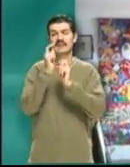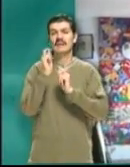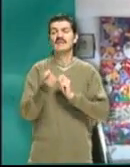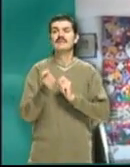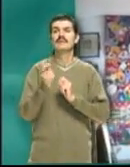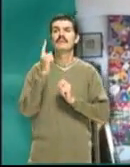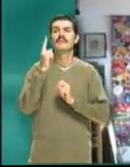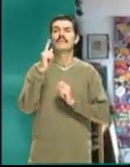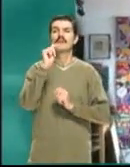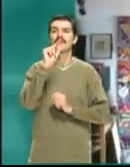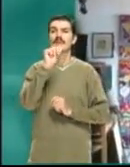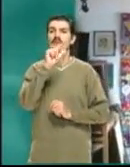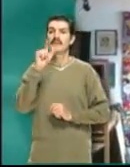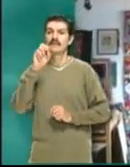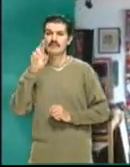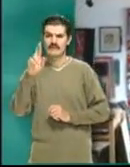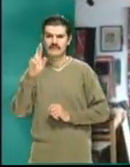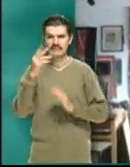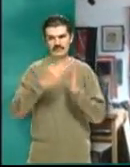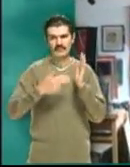Encontrarte es un taller que